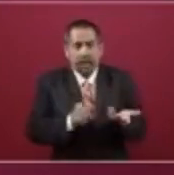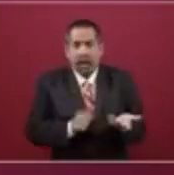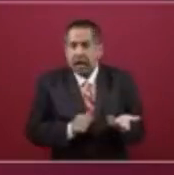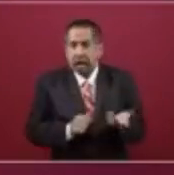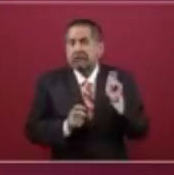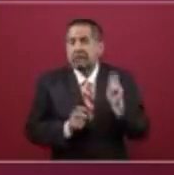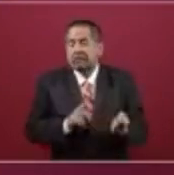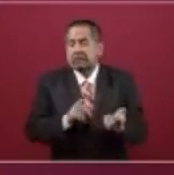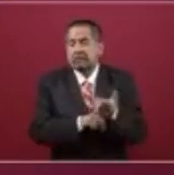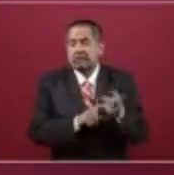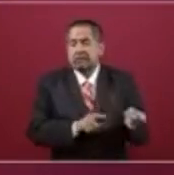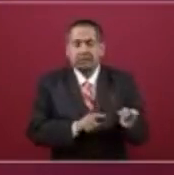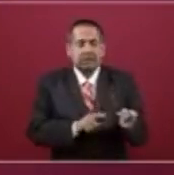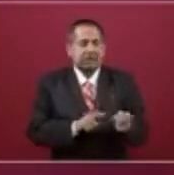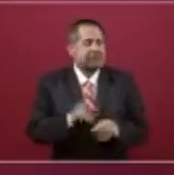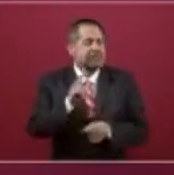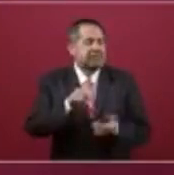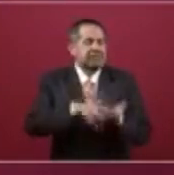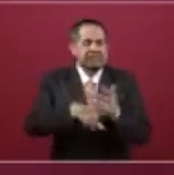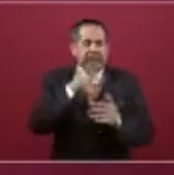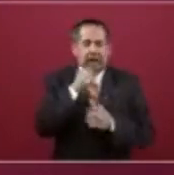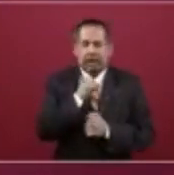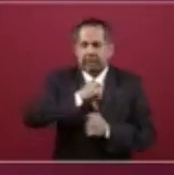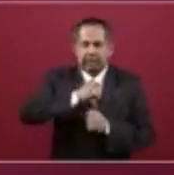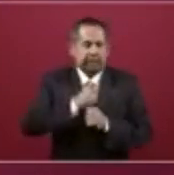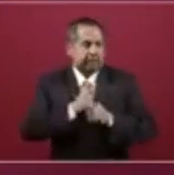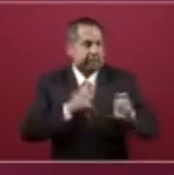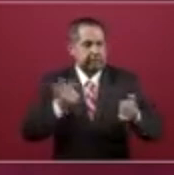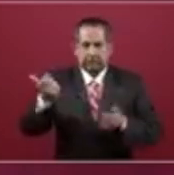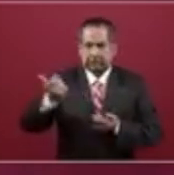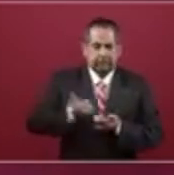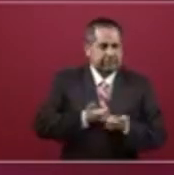son traficantes de influencia